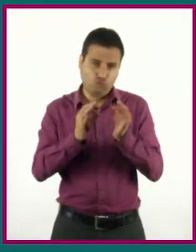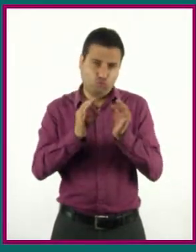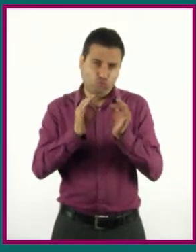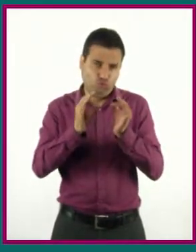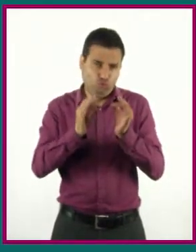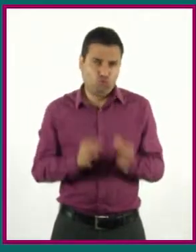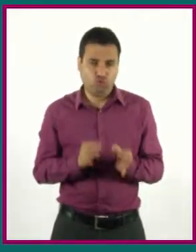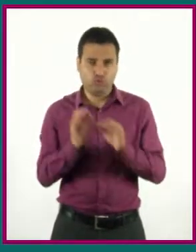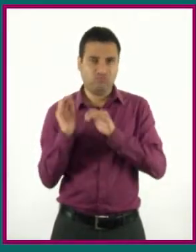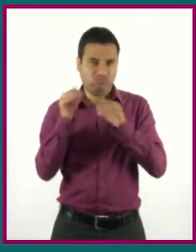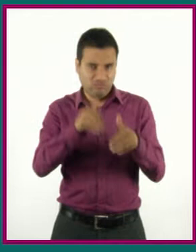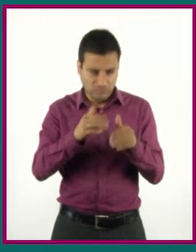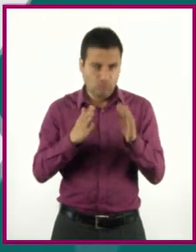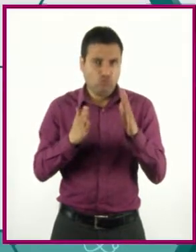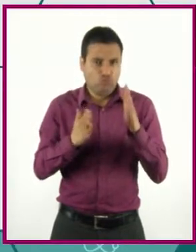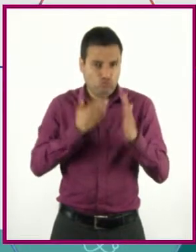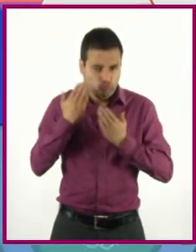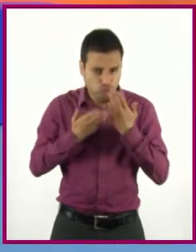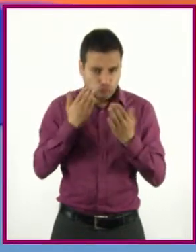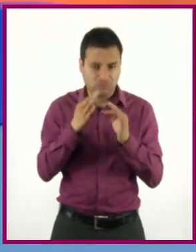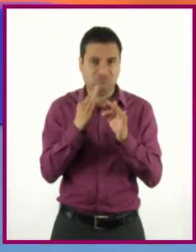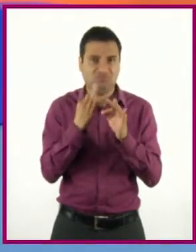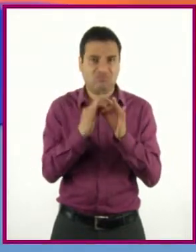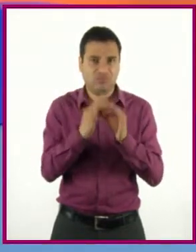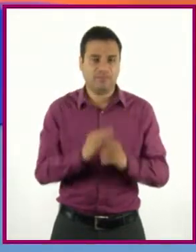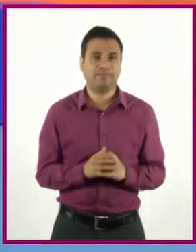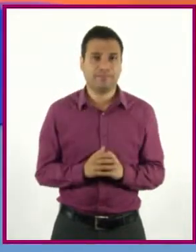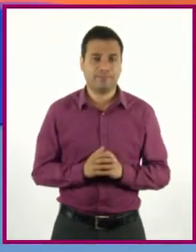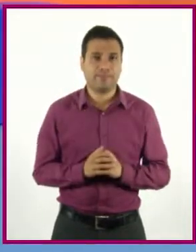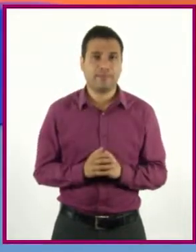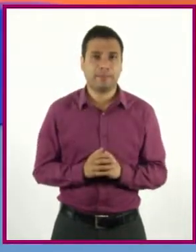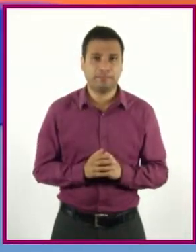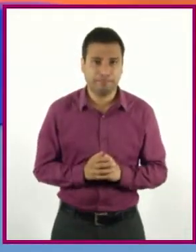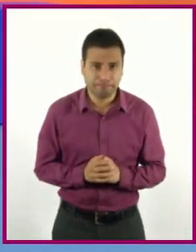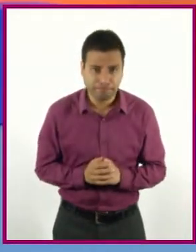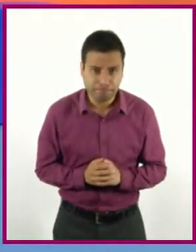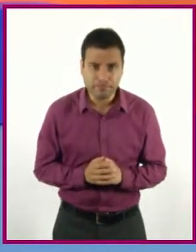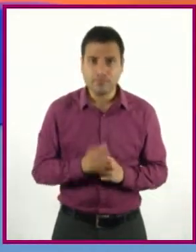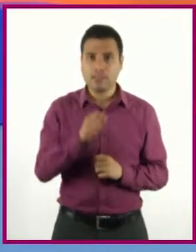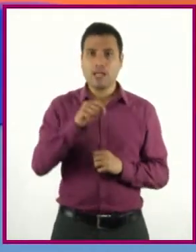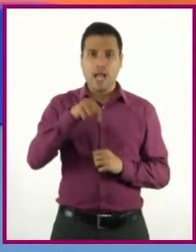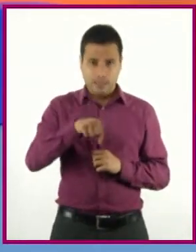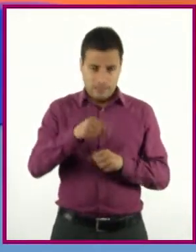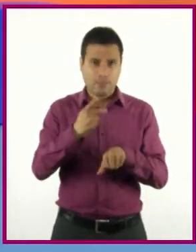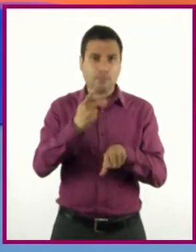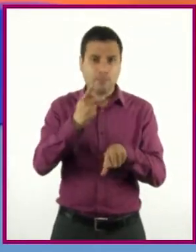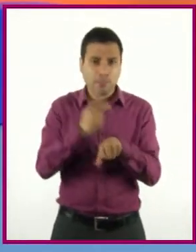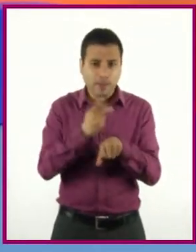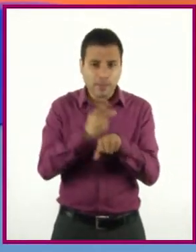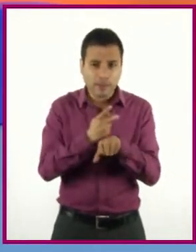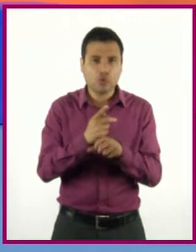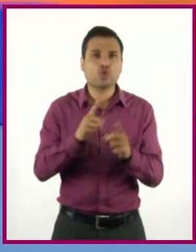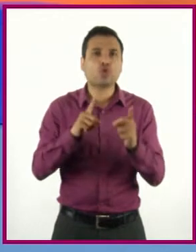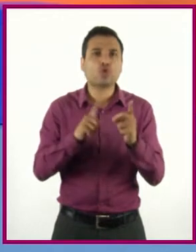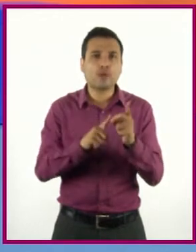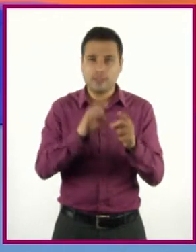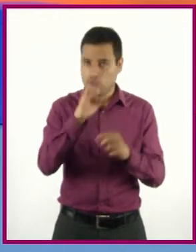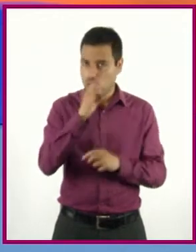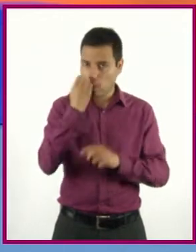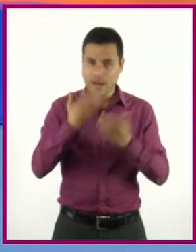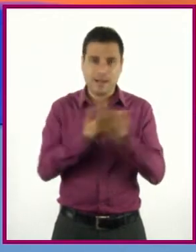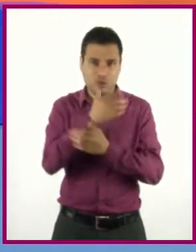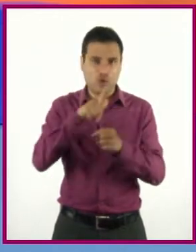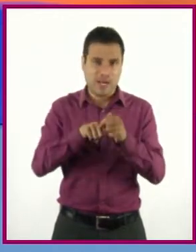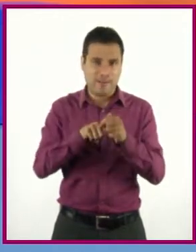gran esmero y dedicación, incluyendo sus estudios de nivel medio superior en la Escuela Nacional Preparatoria, a la